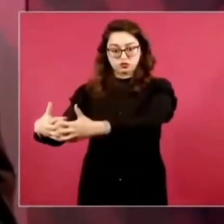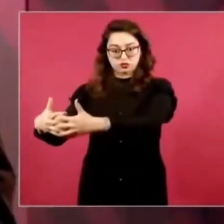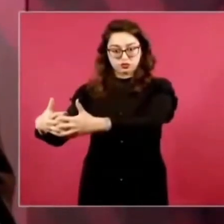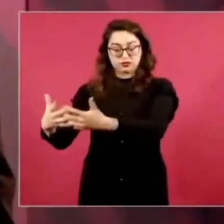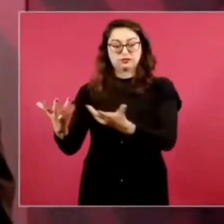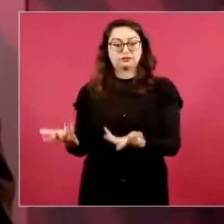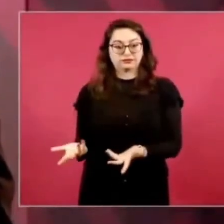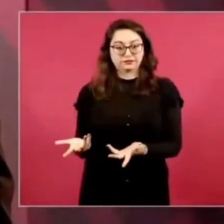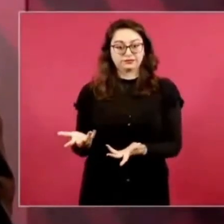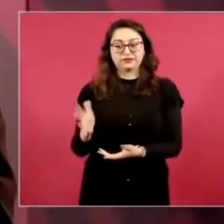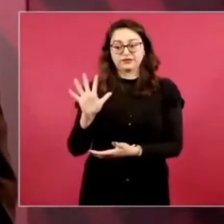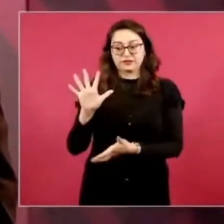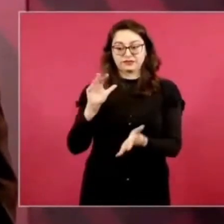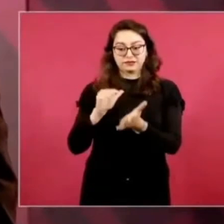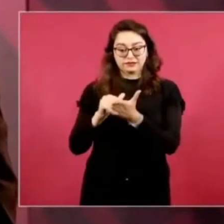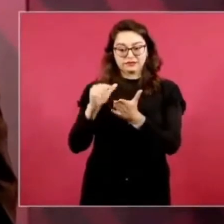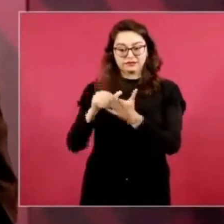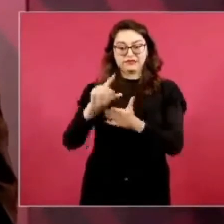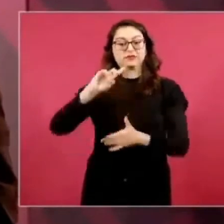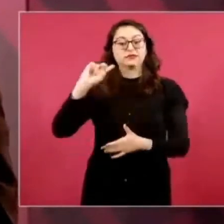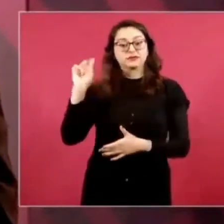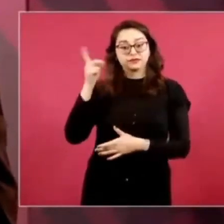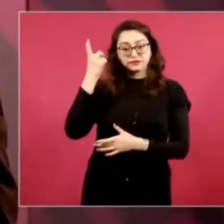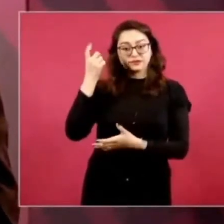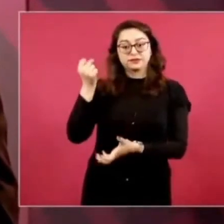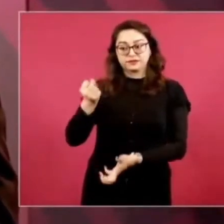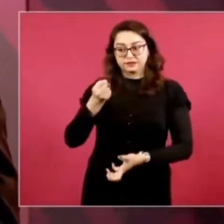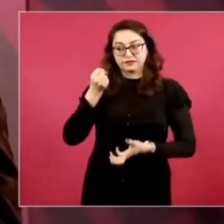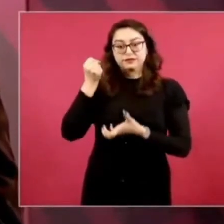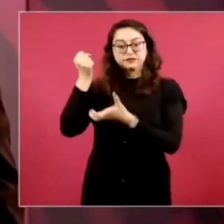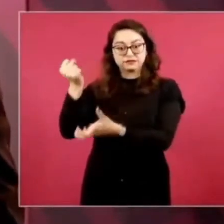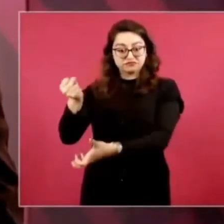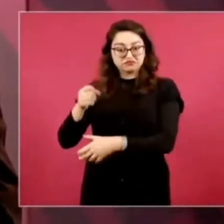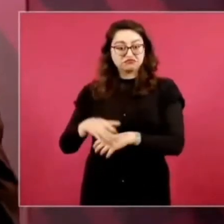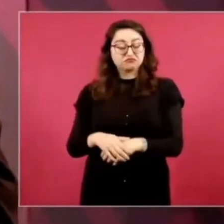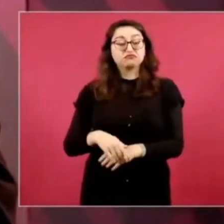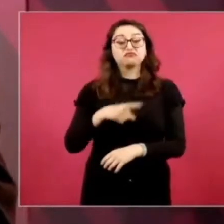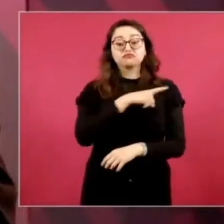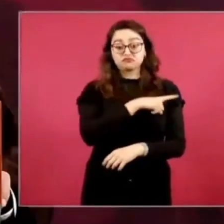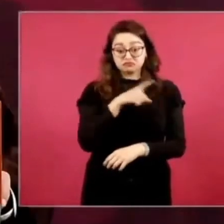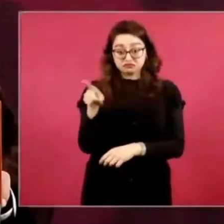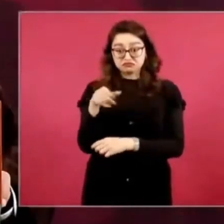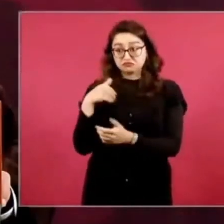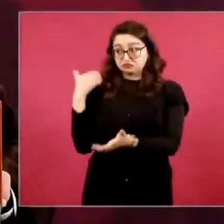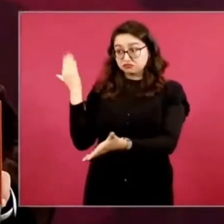otros $5,000 millones. Ahí también, si van